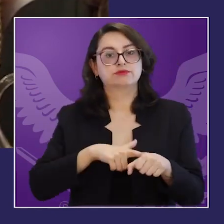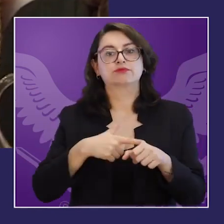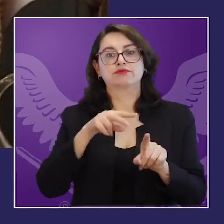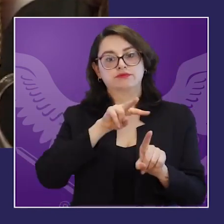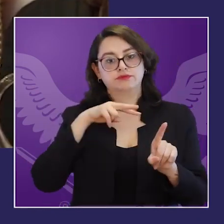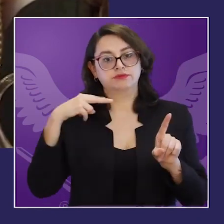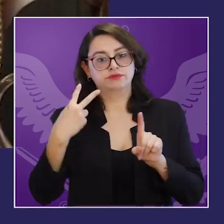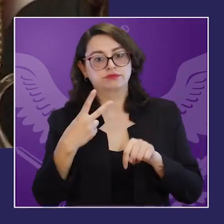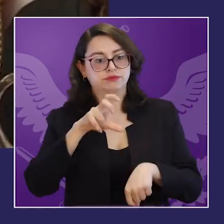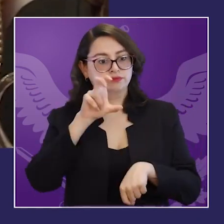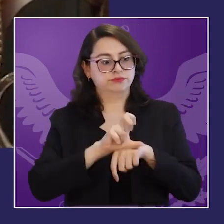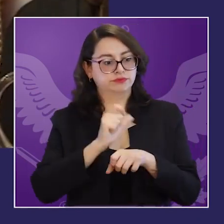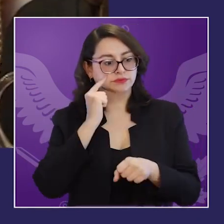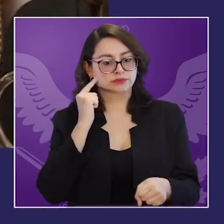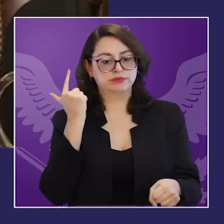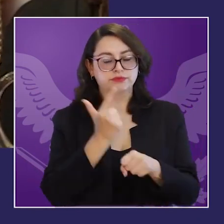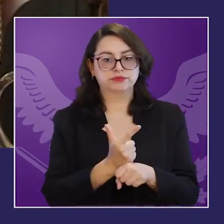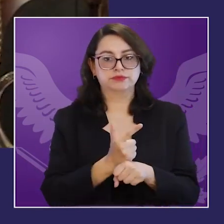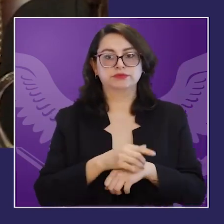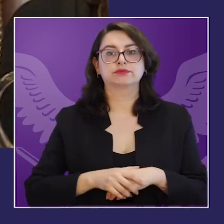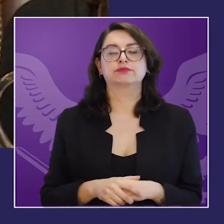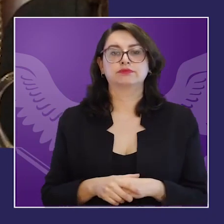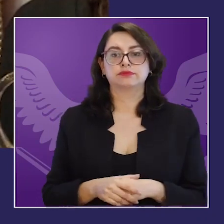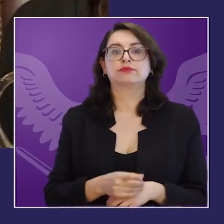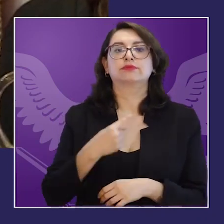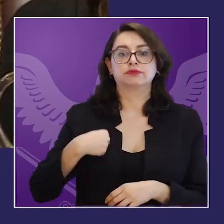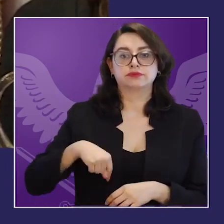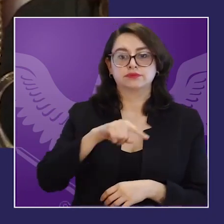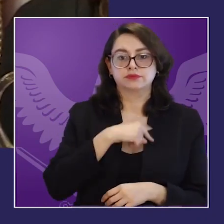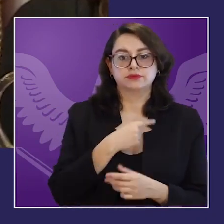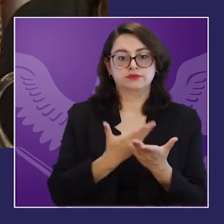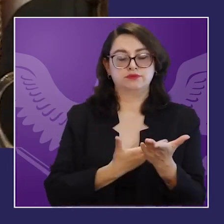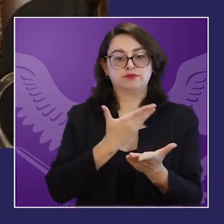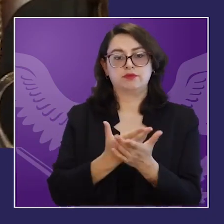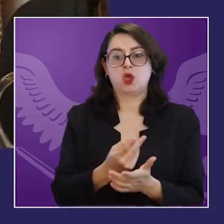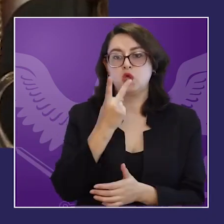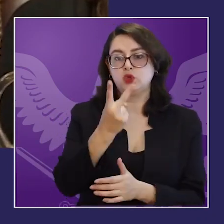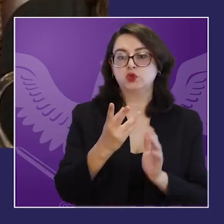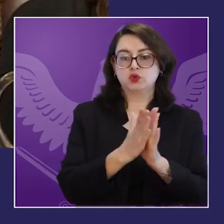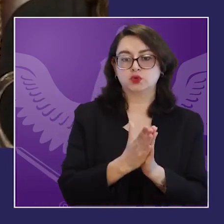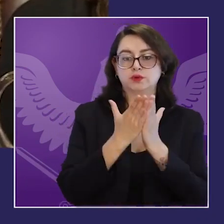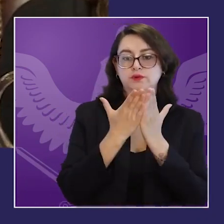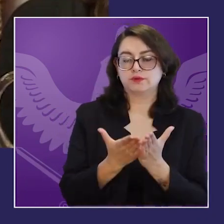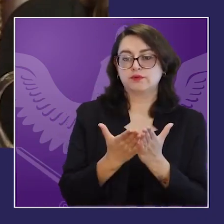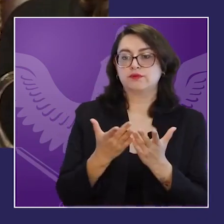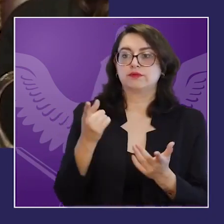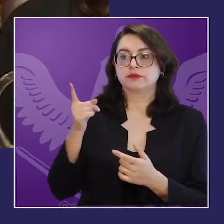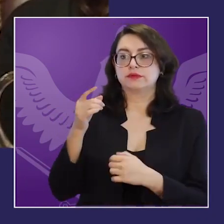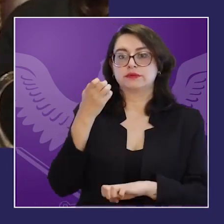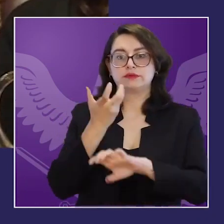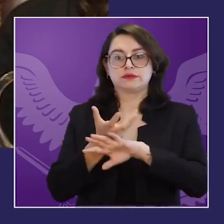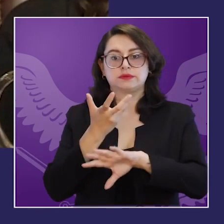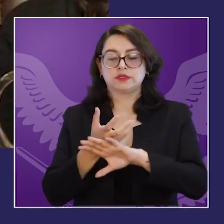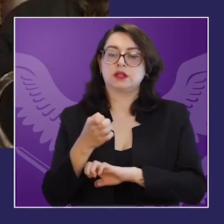patriarcado. Desde el observatorio realizamos la publicación de 2 libros que contaron con el apoyo de la Embajada de Estados Unidos en